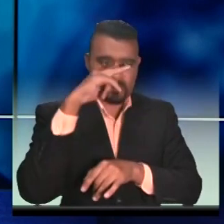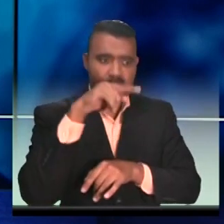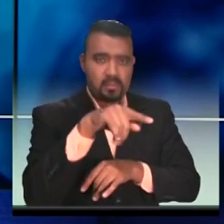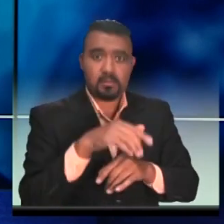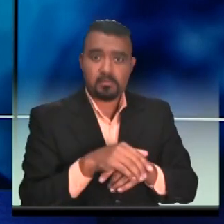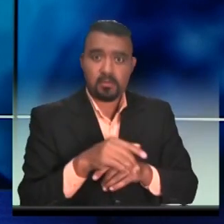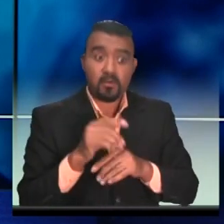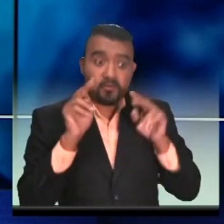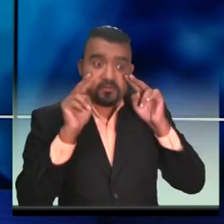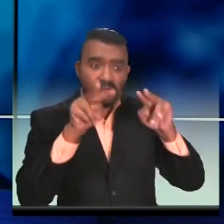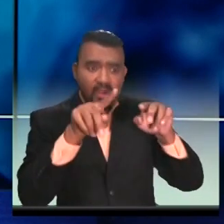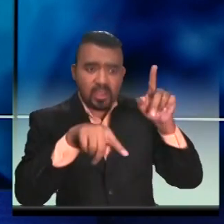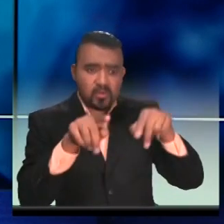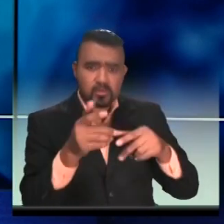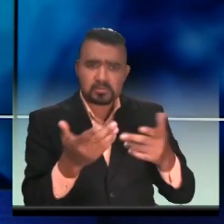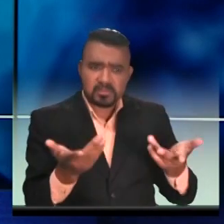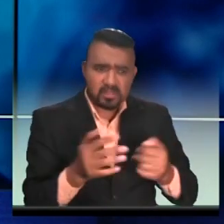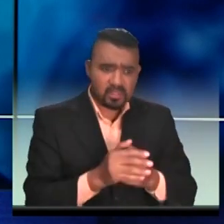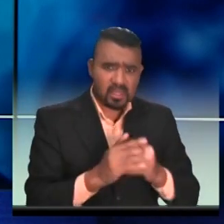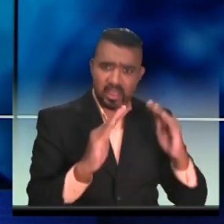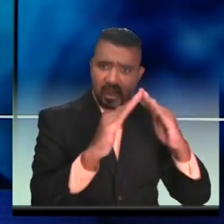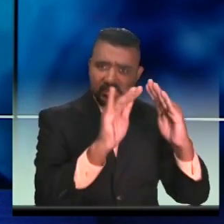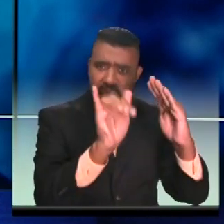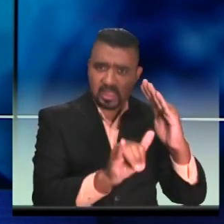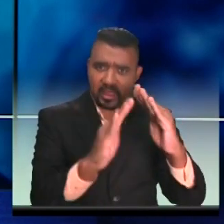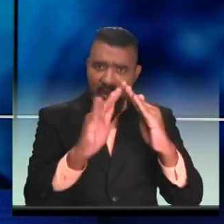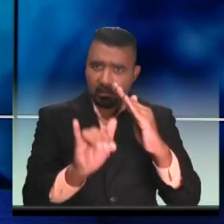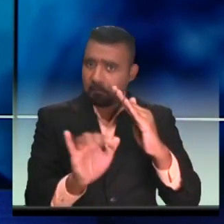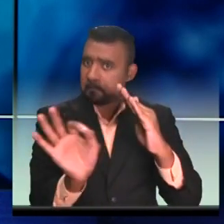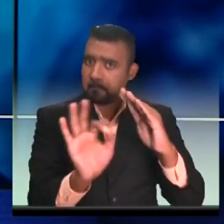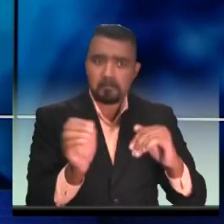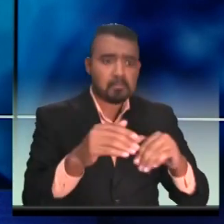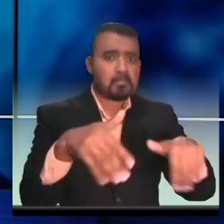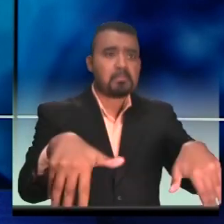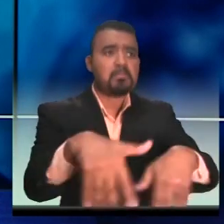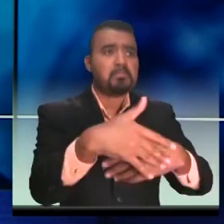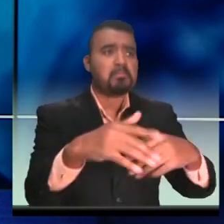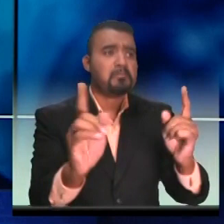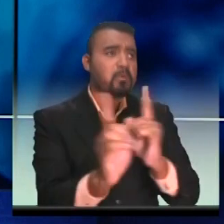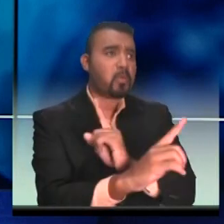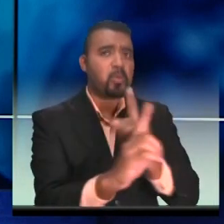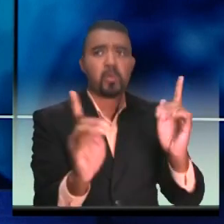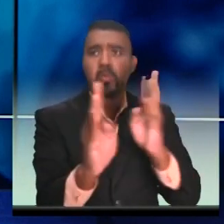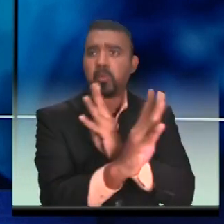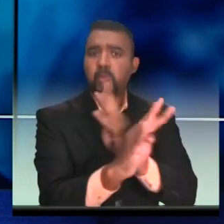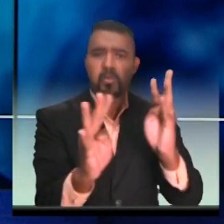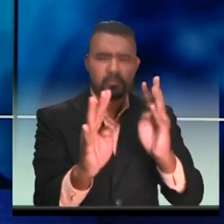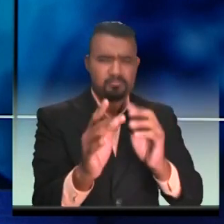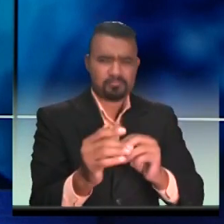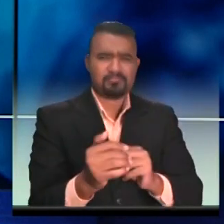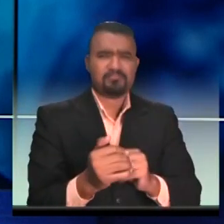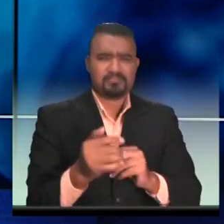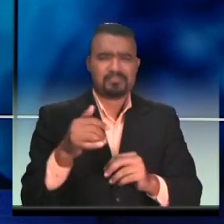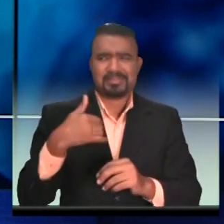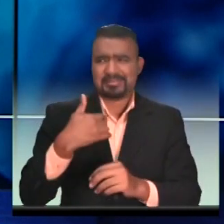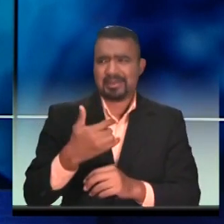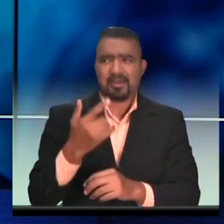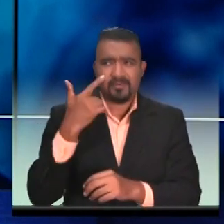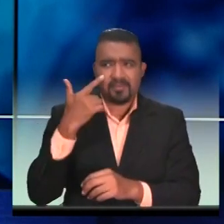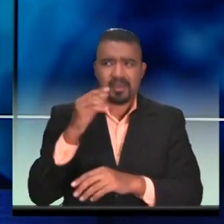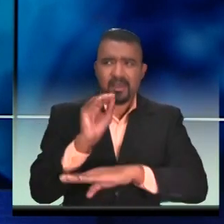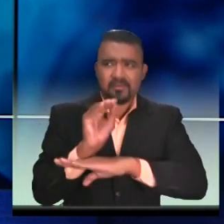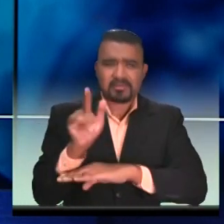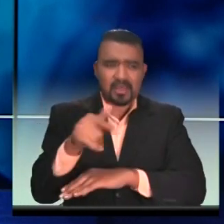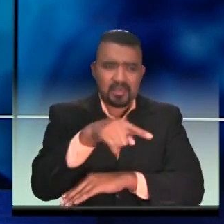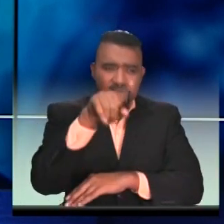aislamiento los residentes les solicitan empresas públicas de medellín y a la alcaldía de la capital antioqueña mayores controles sanitarios a estas